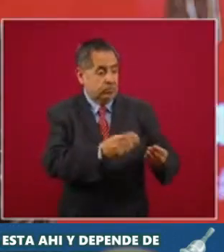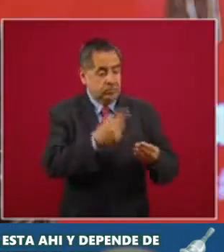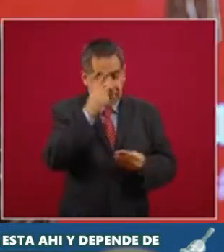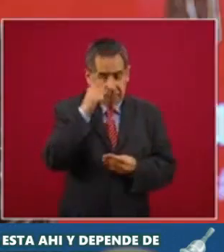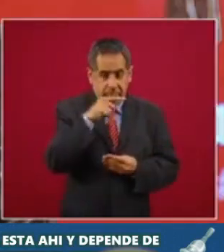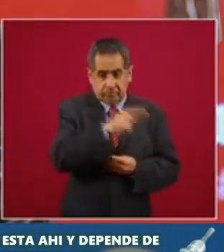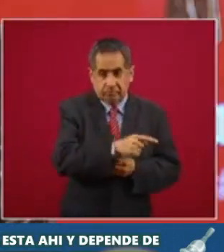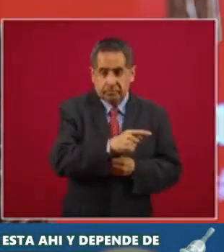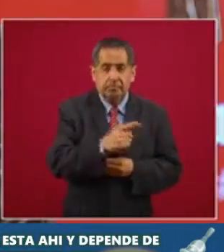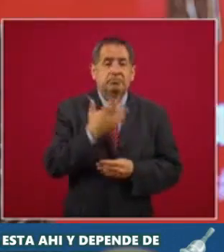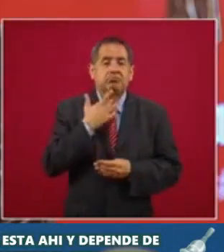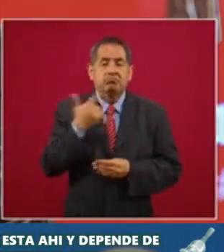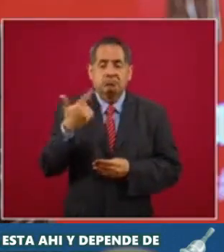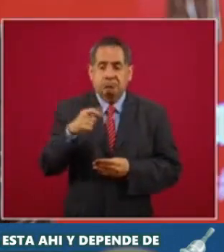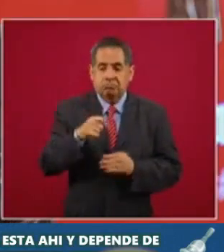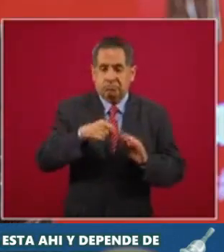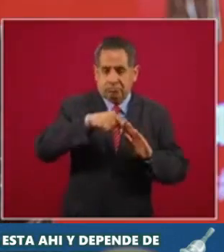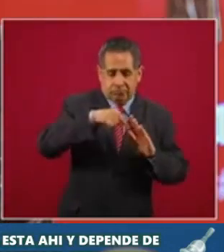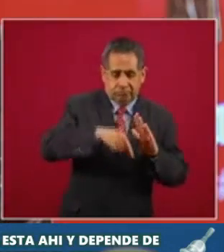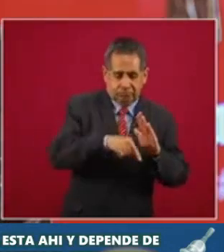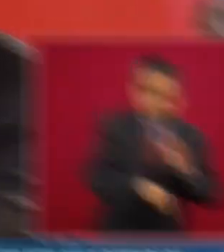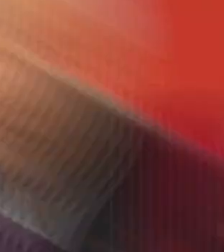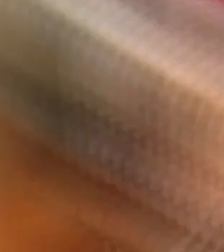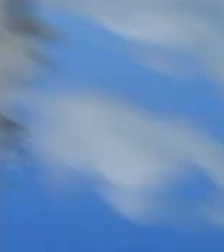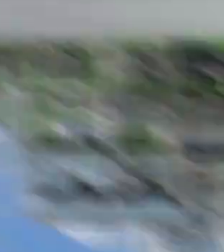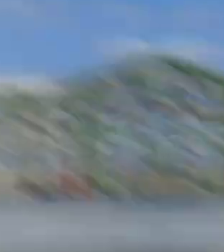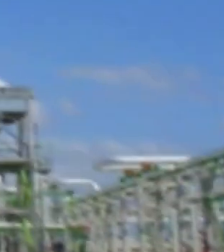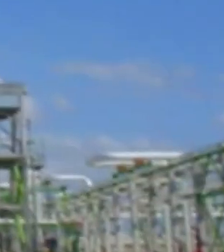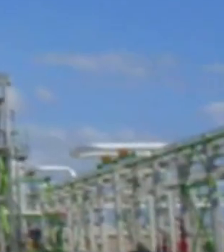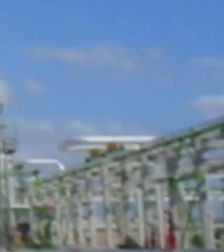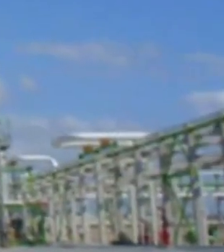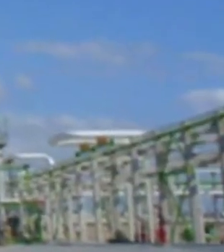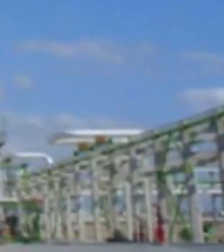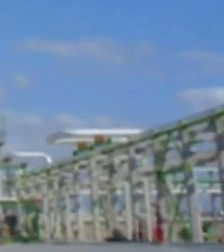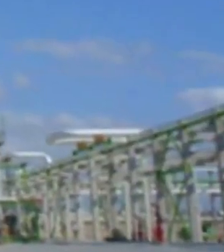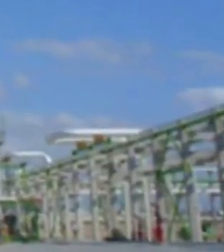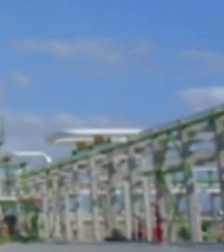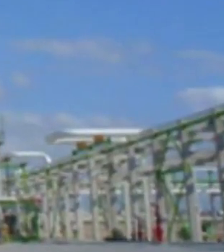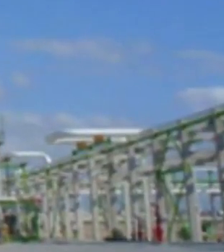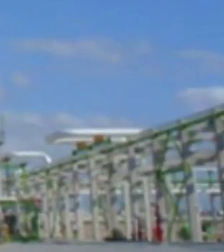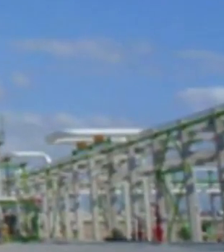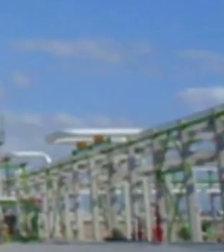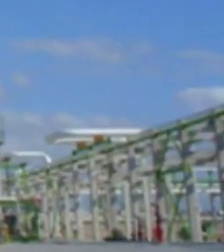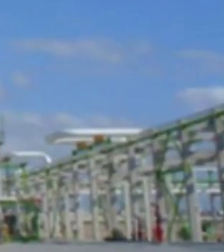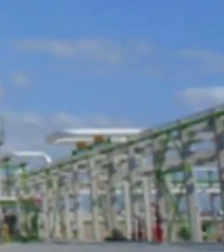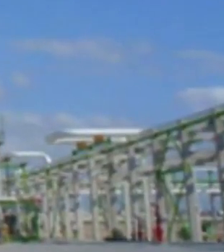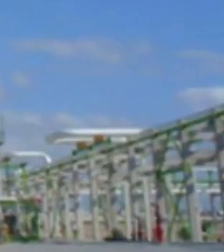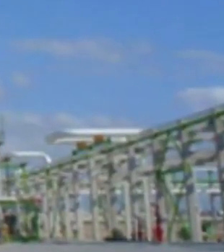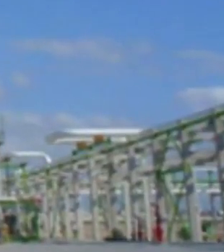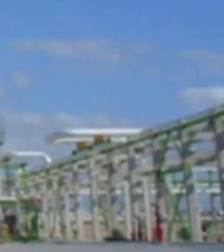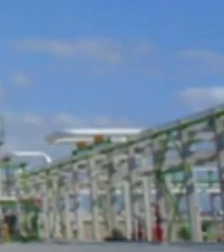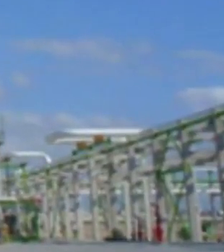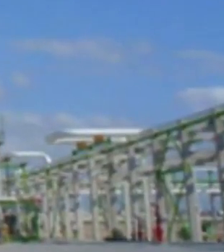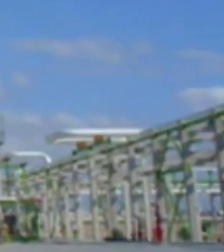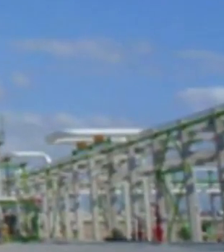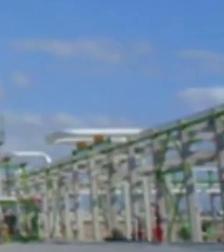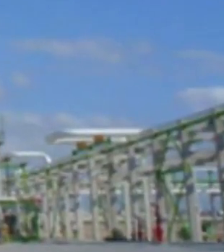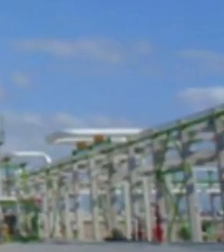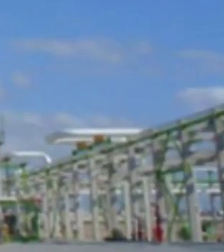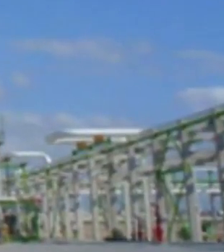para extraer gas en la cuenca de Burgos supuestamente se iba a incrementar la producción de gas